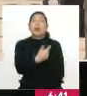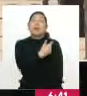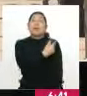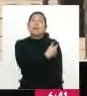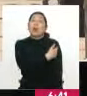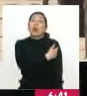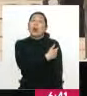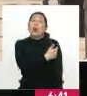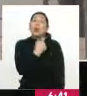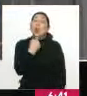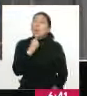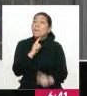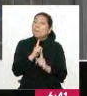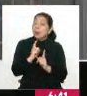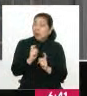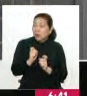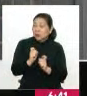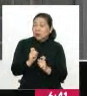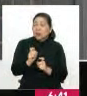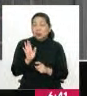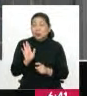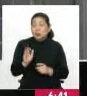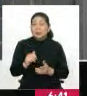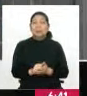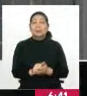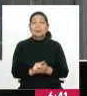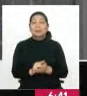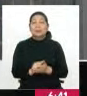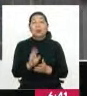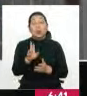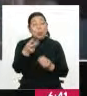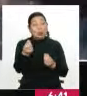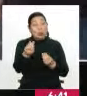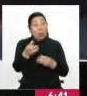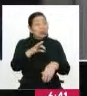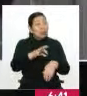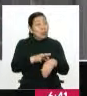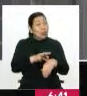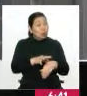doctor, le pregunto ya desde el punto de vista técnico y ya desde su profesión,